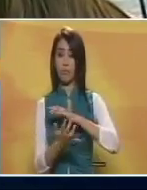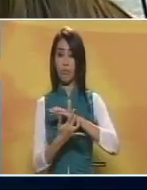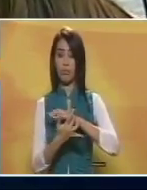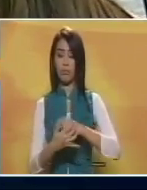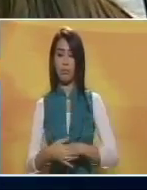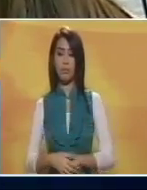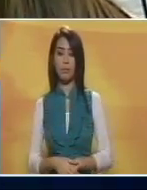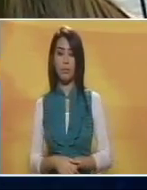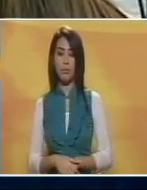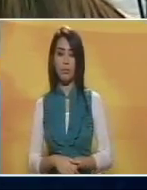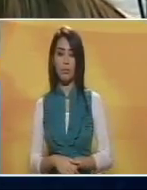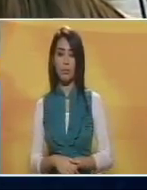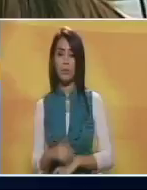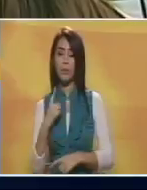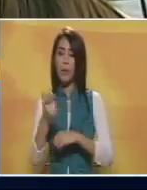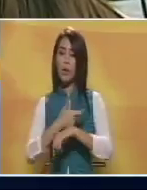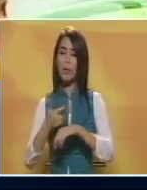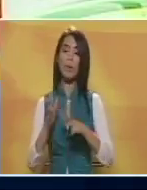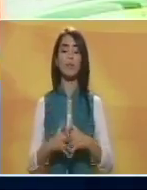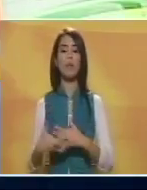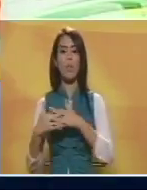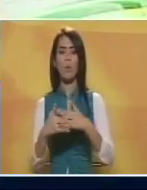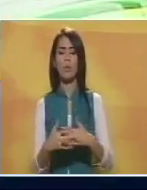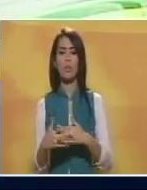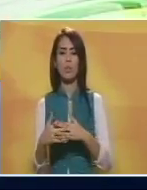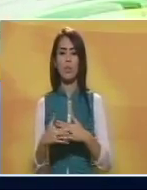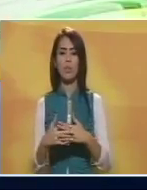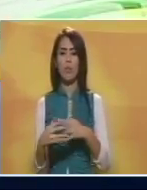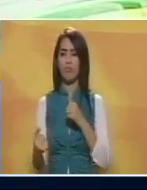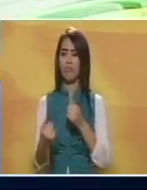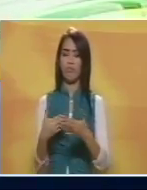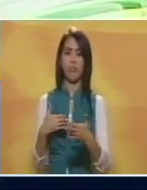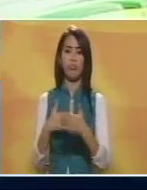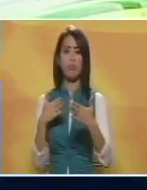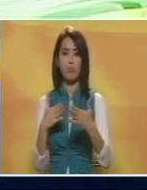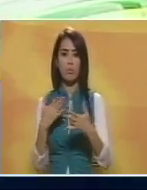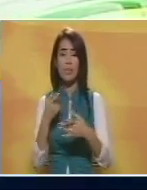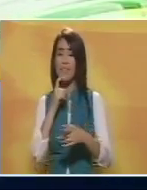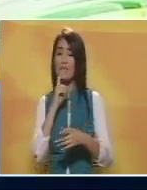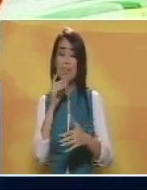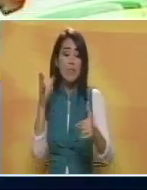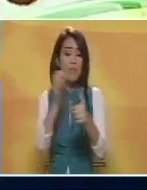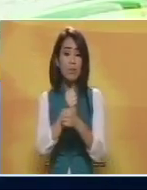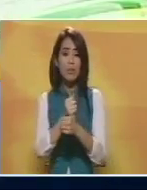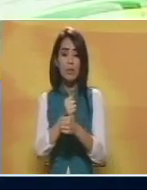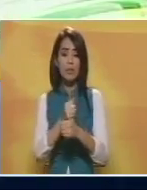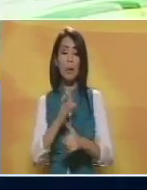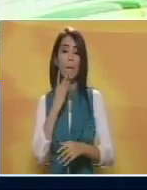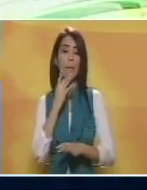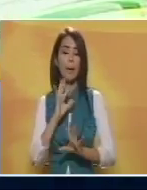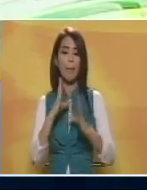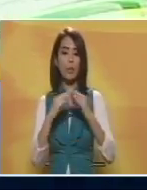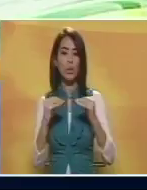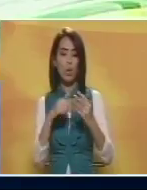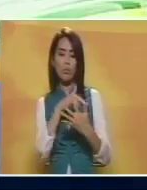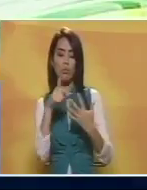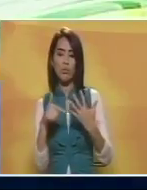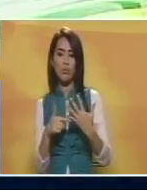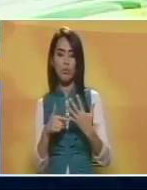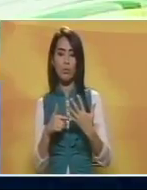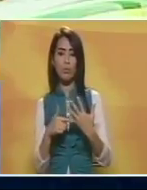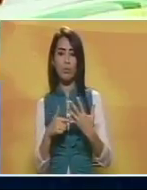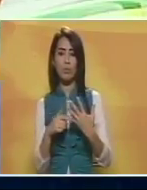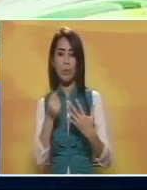que están siendo perseguidos por el gobierno de Estados Unidos. Nos cuesta a veces conseguirlo. Por ejemplo, todos los equipos contra la